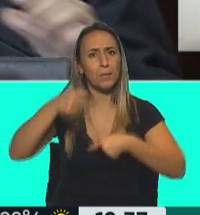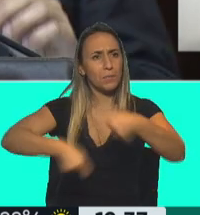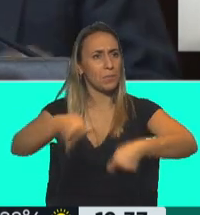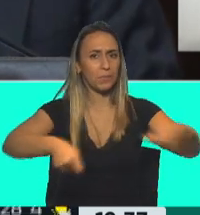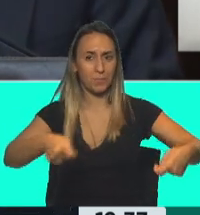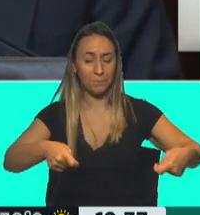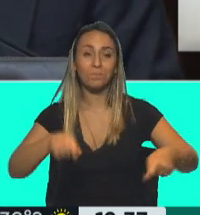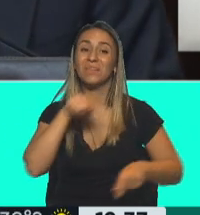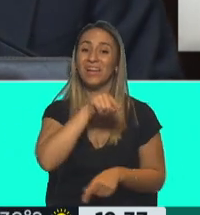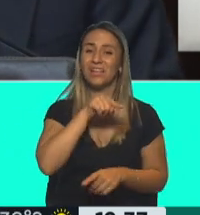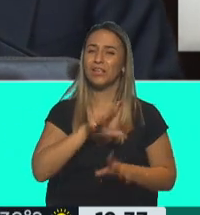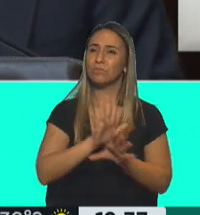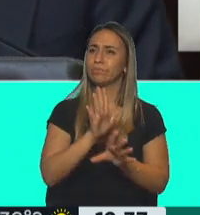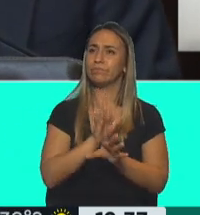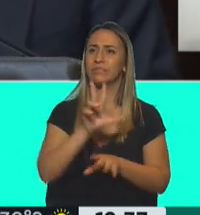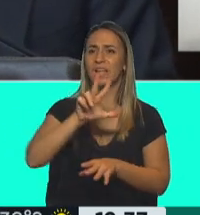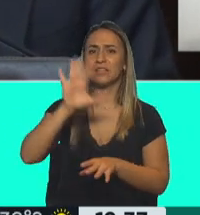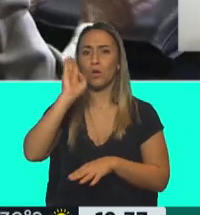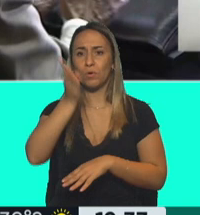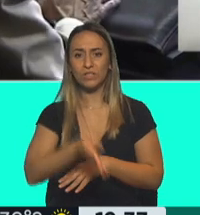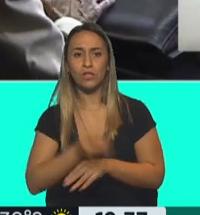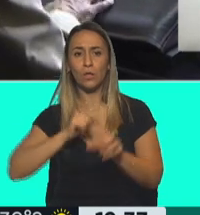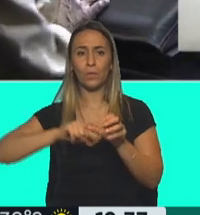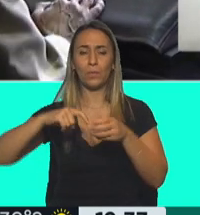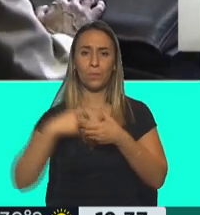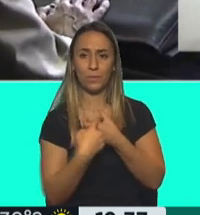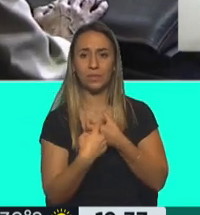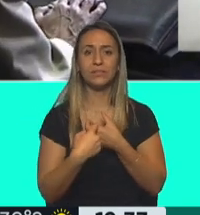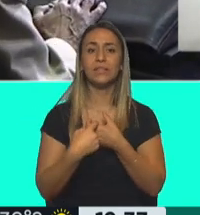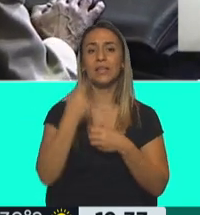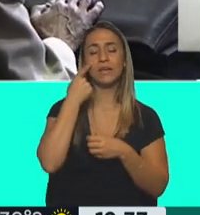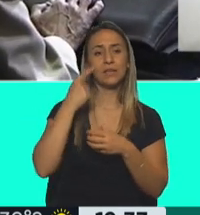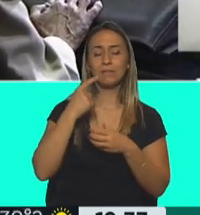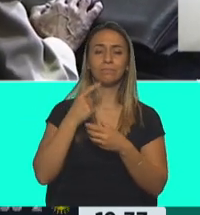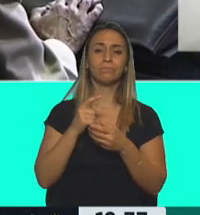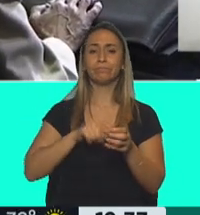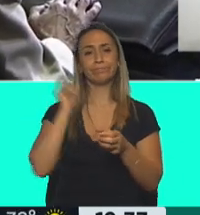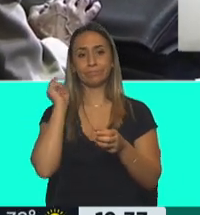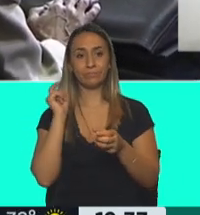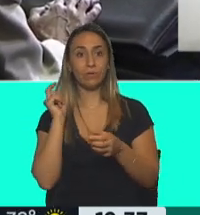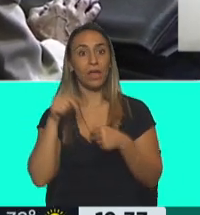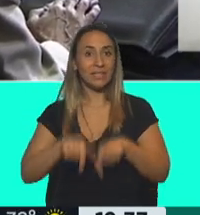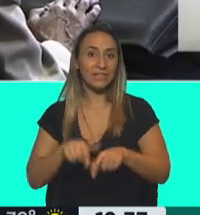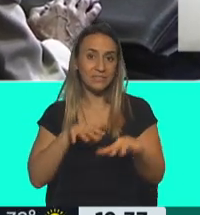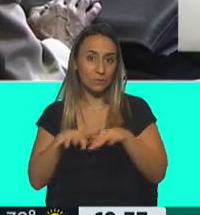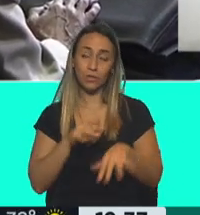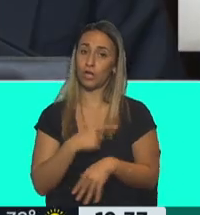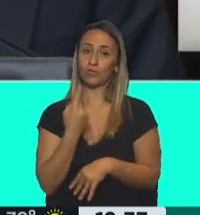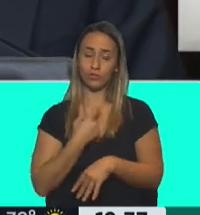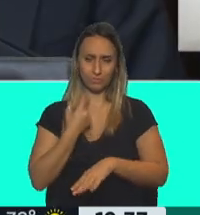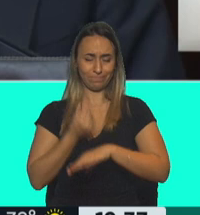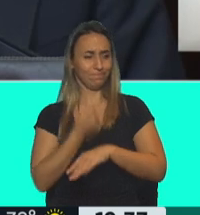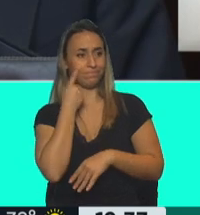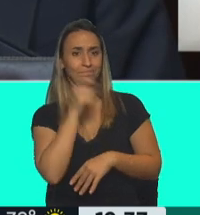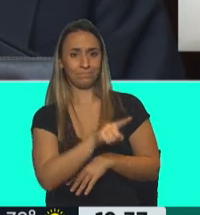país perdieron un 35% de los prestadores médicos porque ya han dejado de atender también para prepagas. Entonces, ese es el contexto en el cual nos encontramos y le